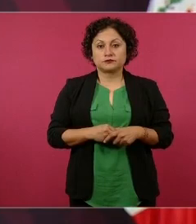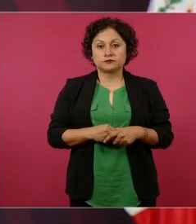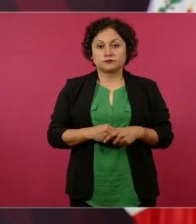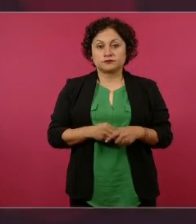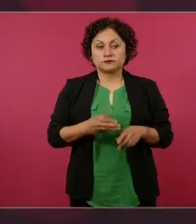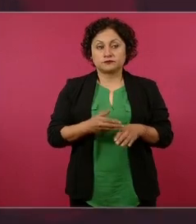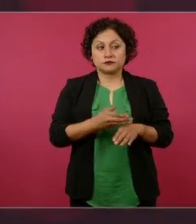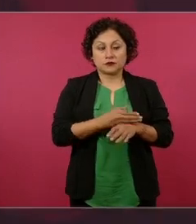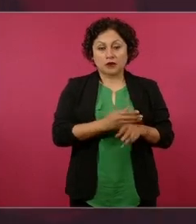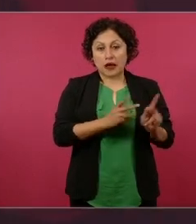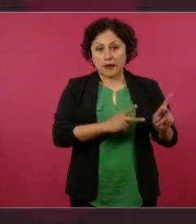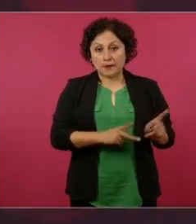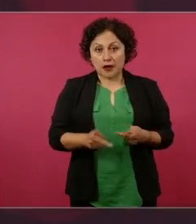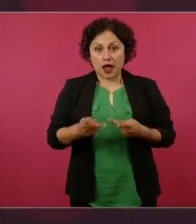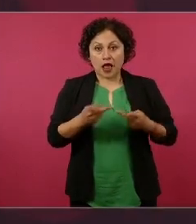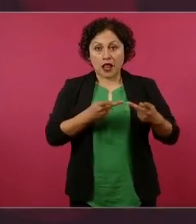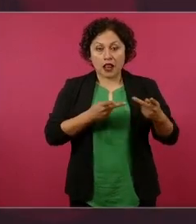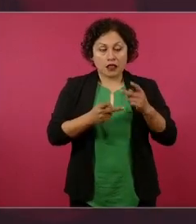definida, elaborada,